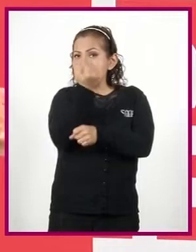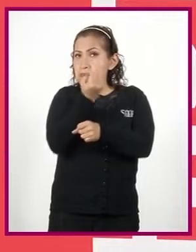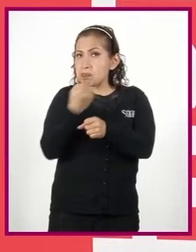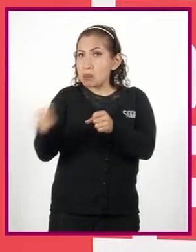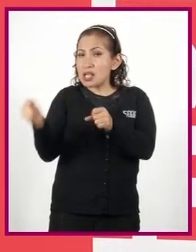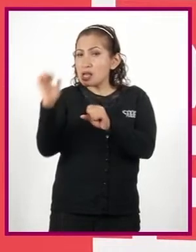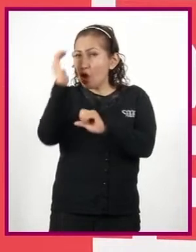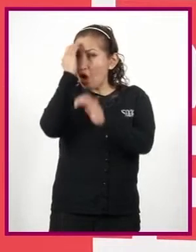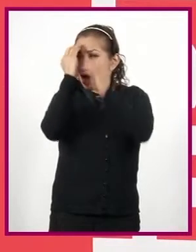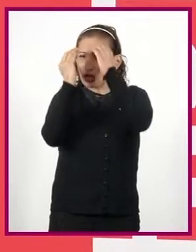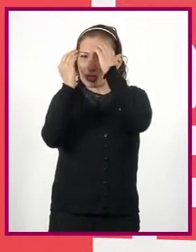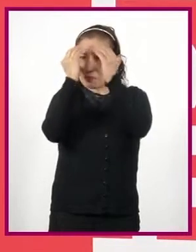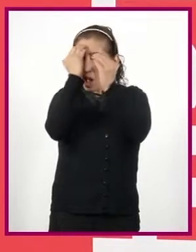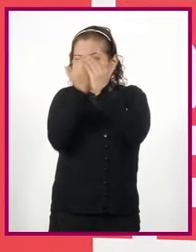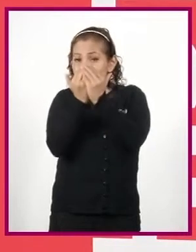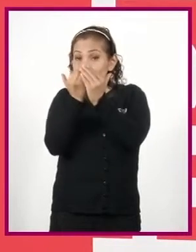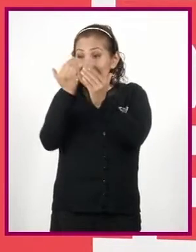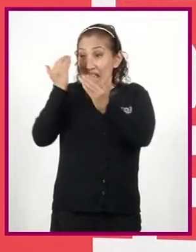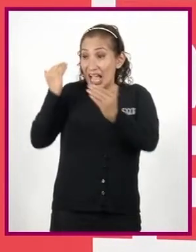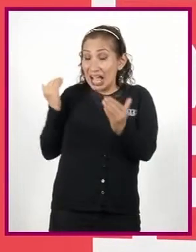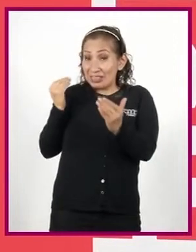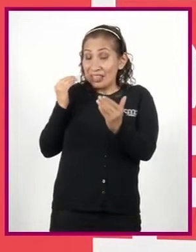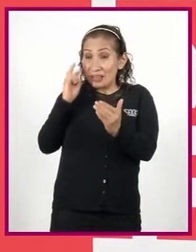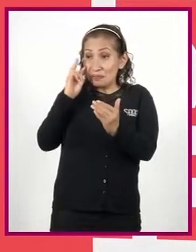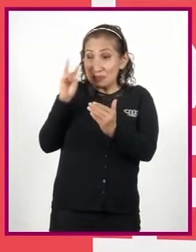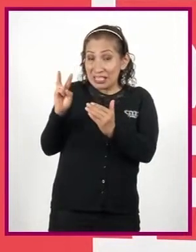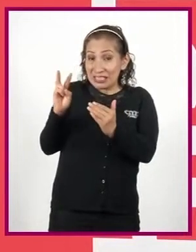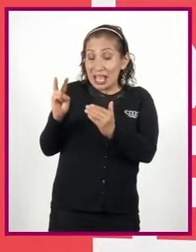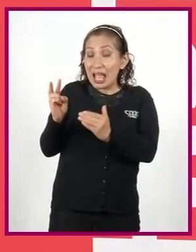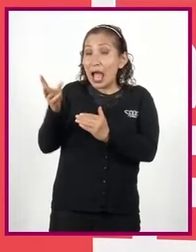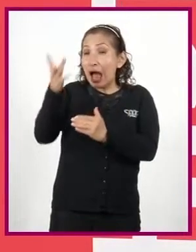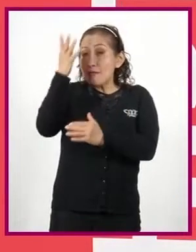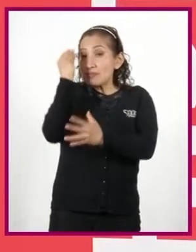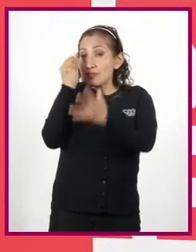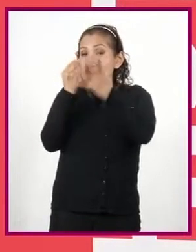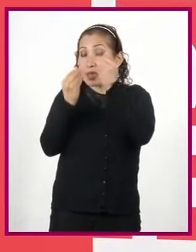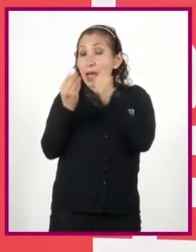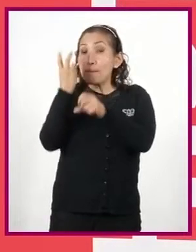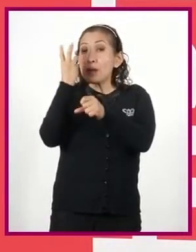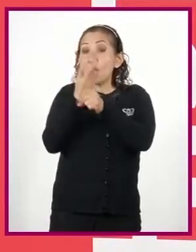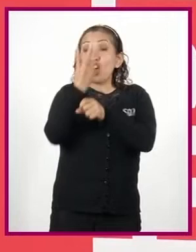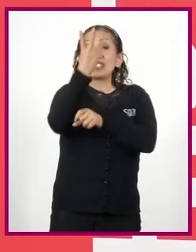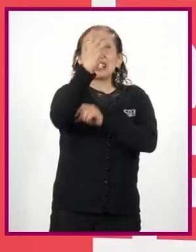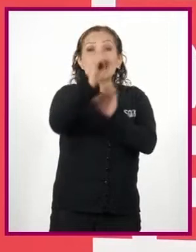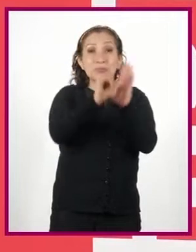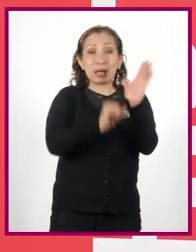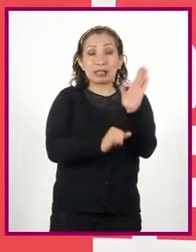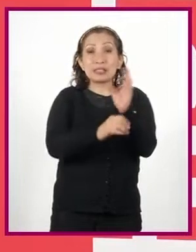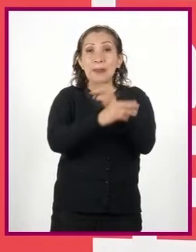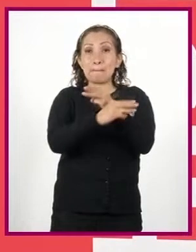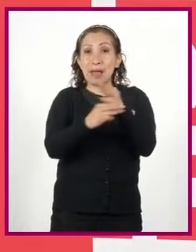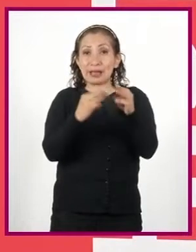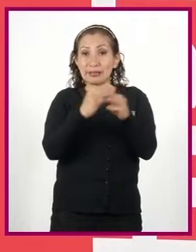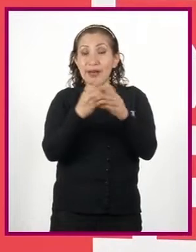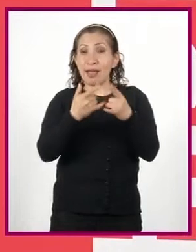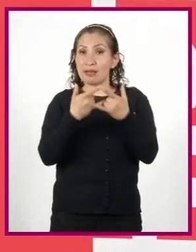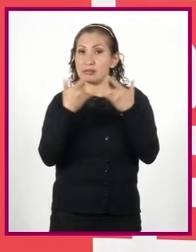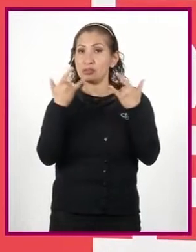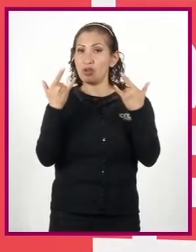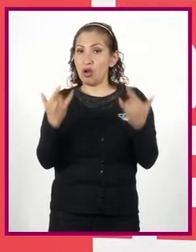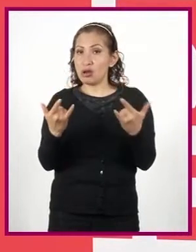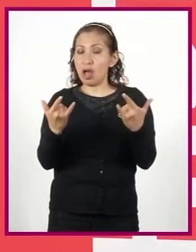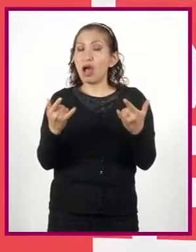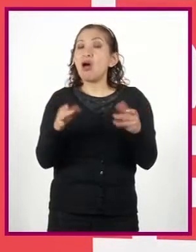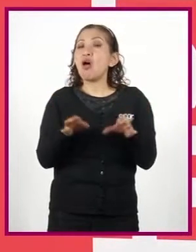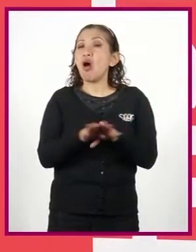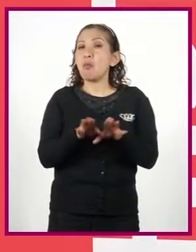y conocimientos obtenidos durante este primer trimestre en la asignatura Historia a